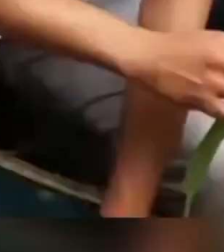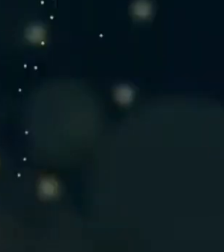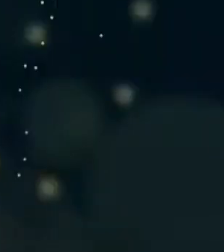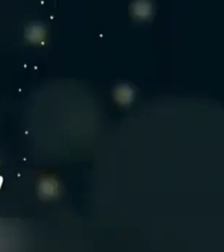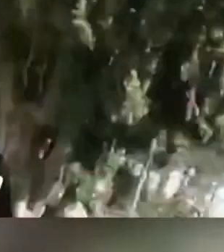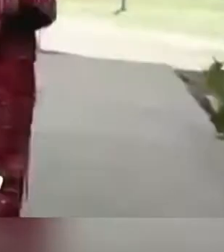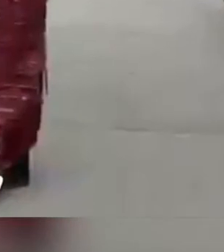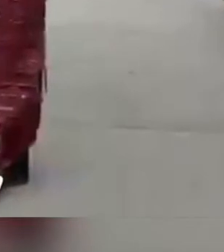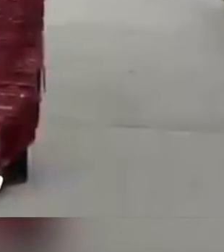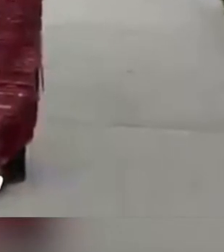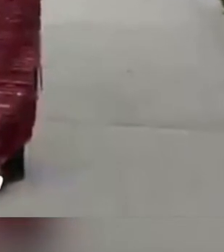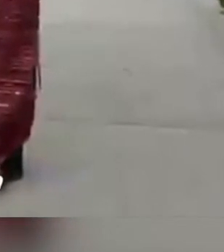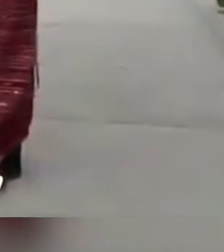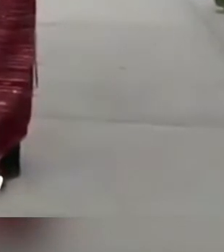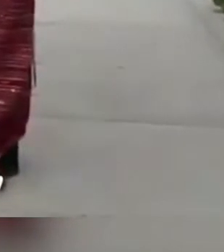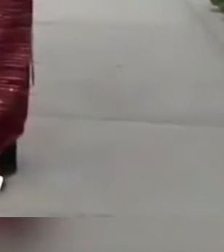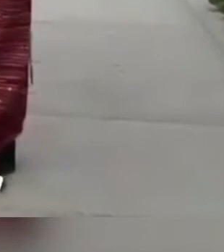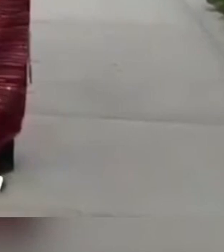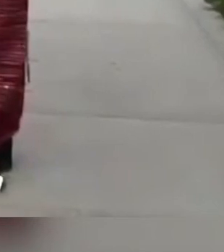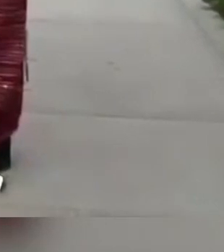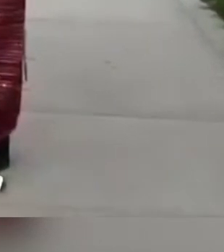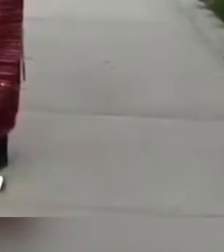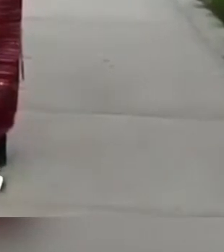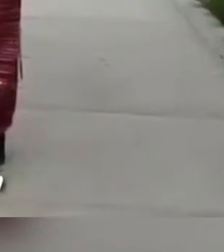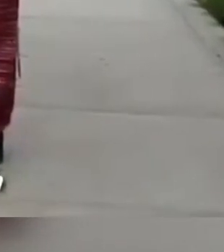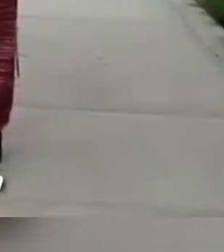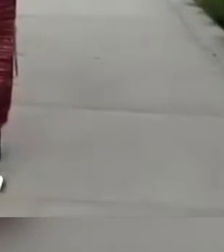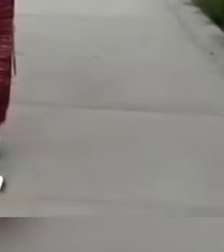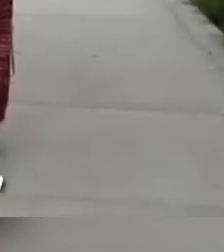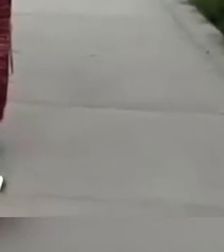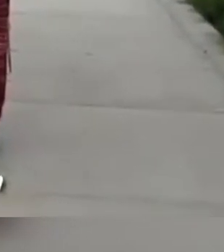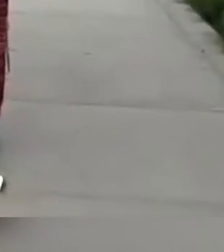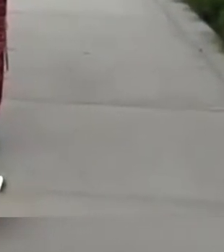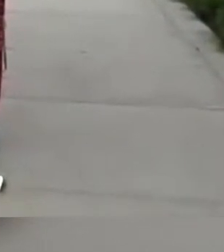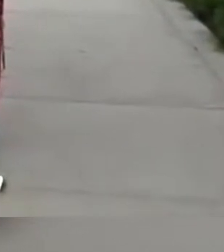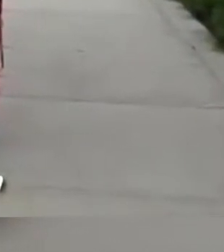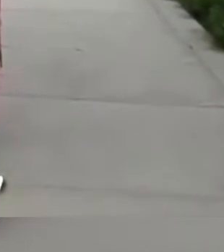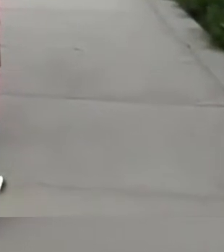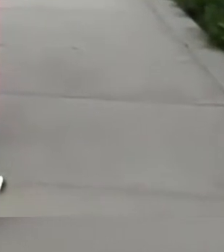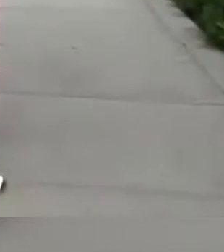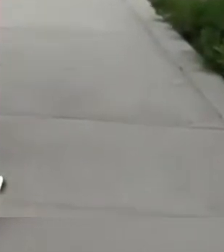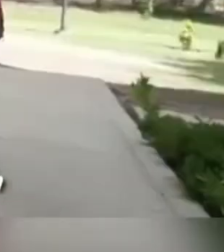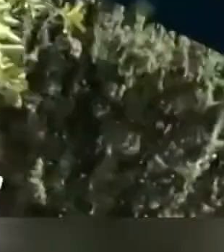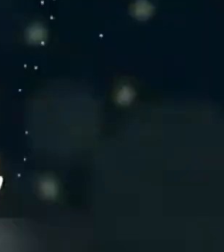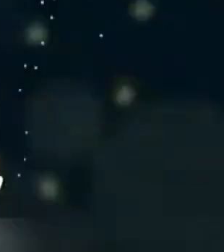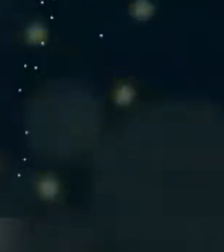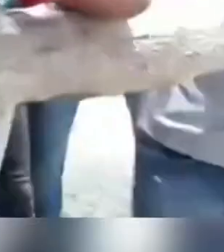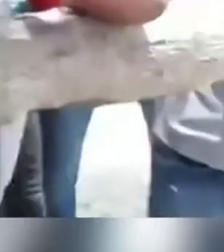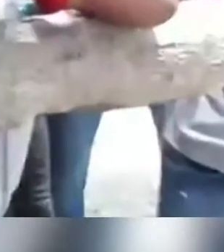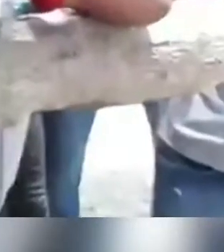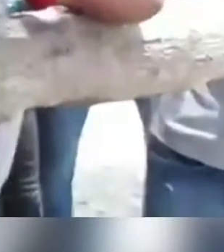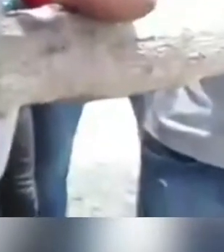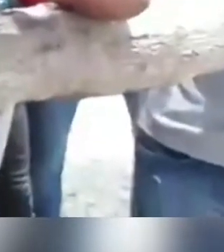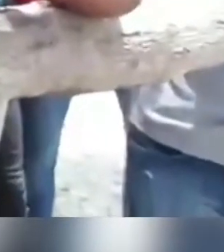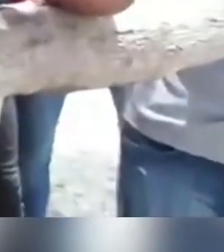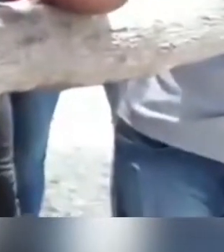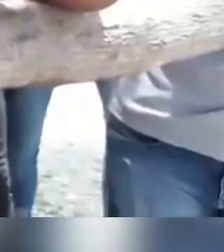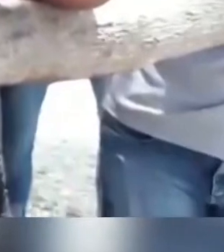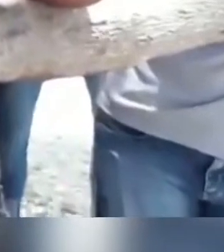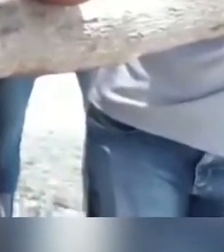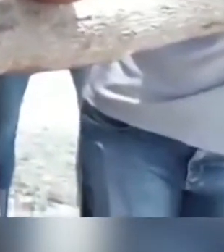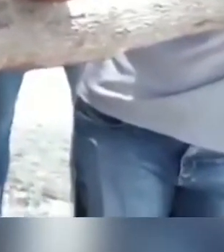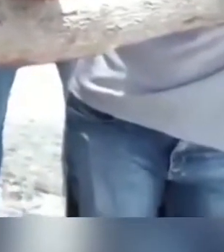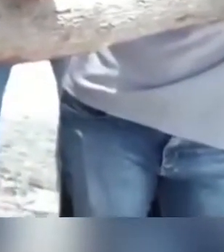del territorio, sino a toda la República, necesitada de un extremo a otro, de la acción del